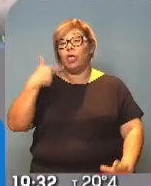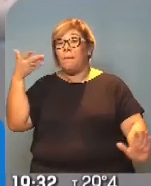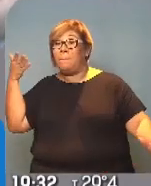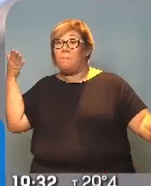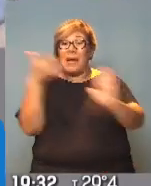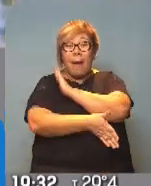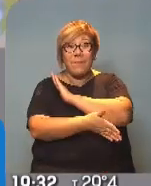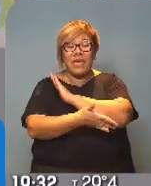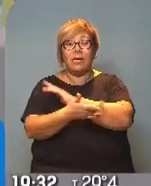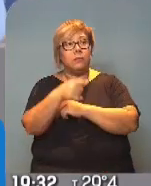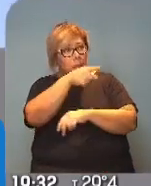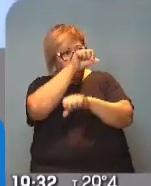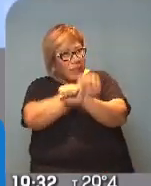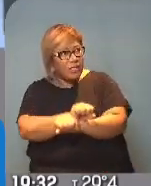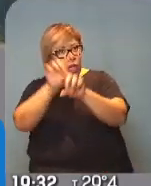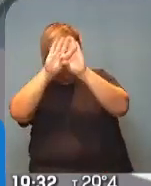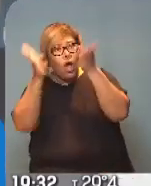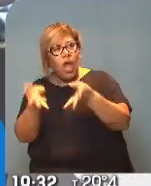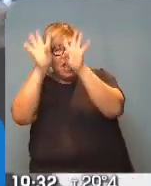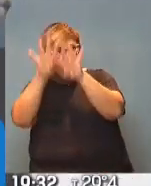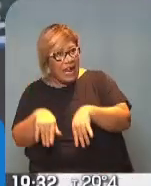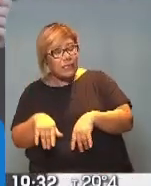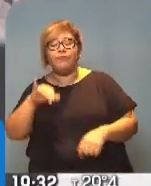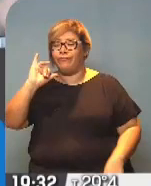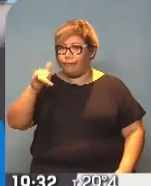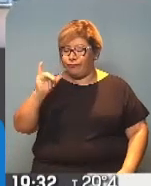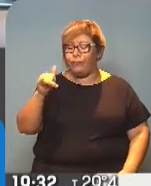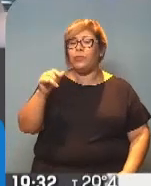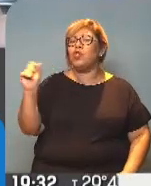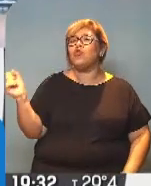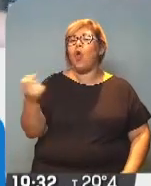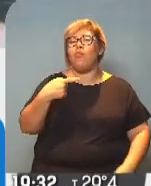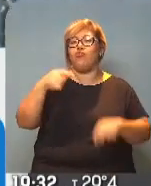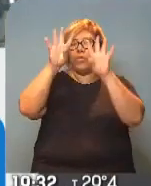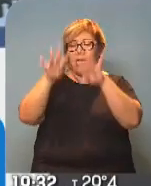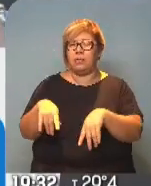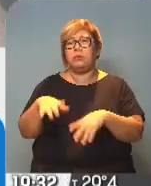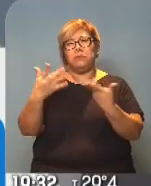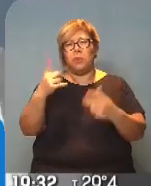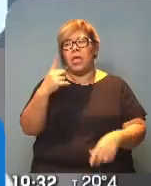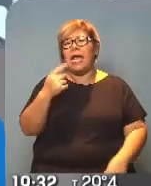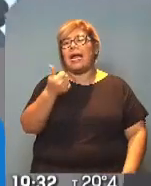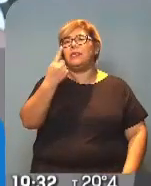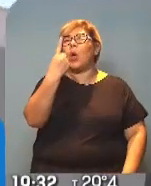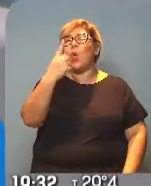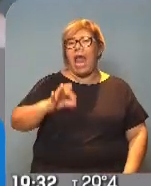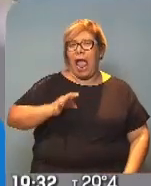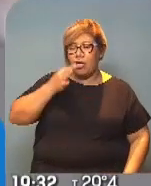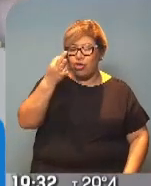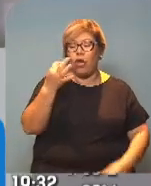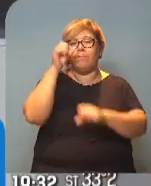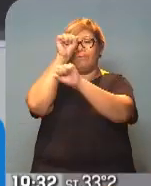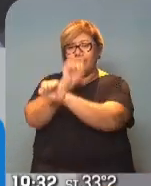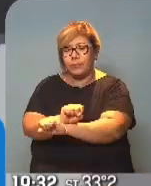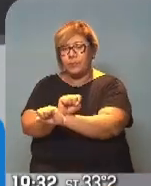una cárcel? Estuve en una cárcel común unos cuantos meses, casi un año, y después me pasaron a prisión domiciliaria